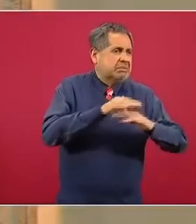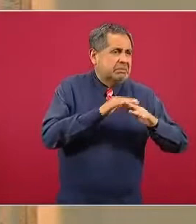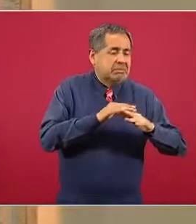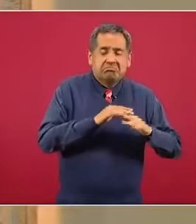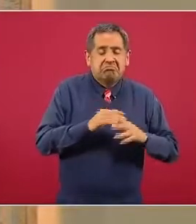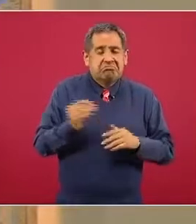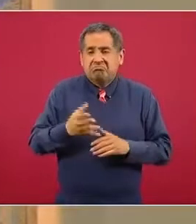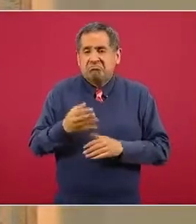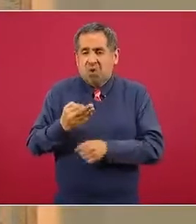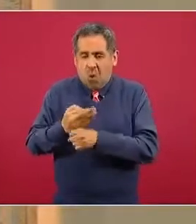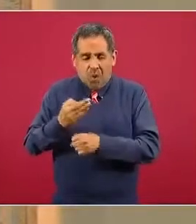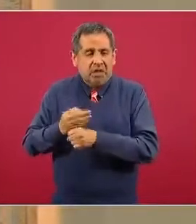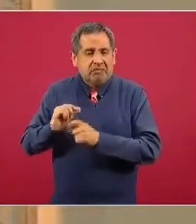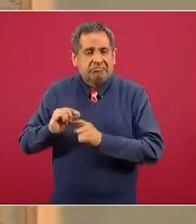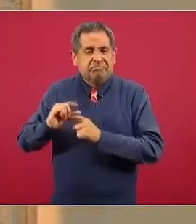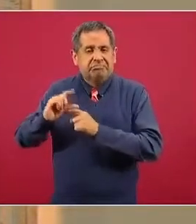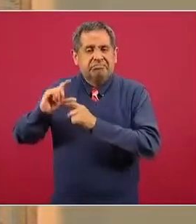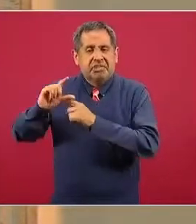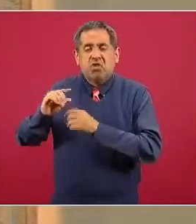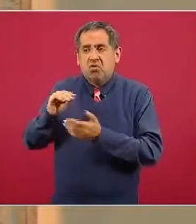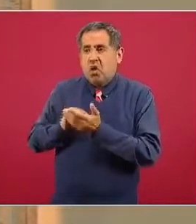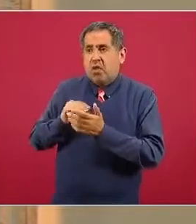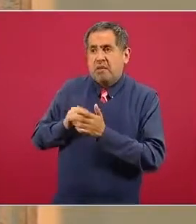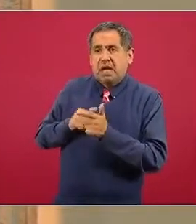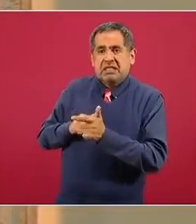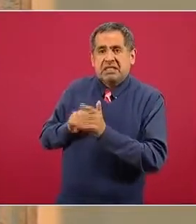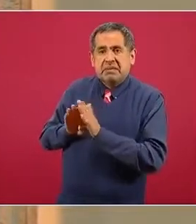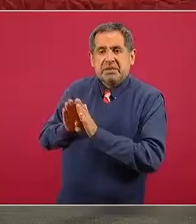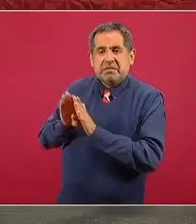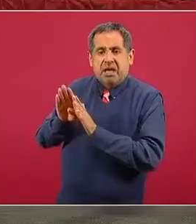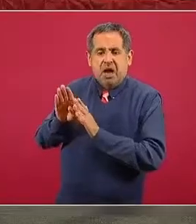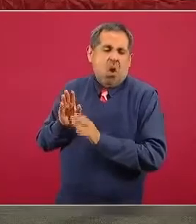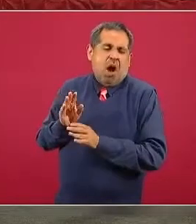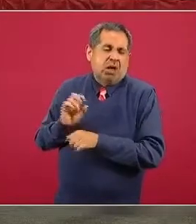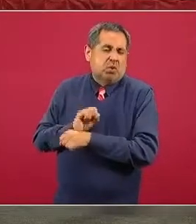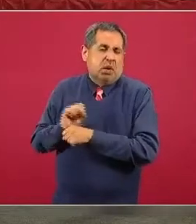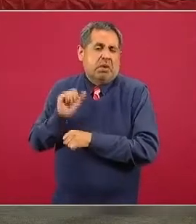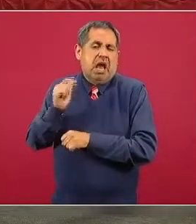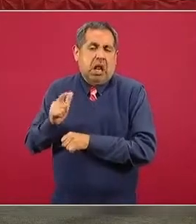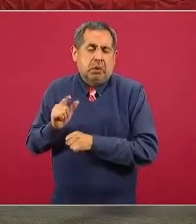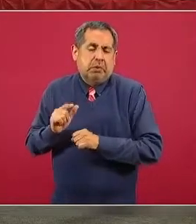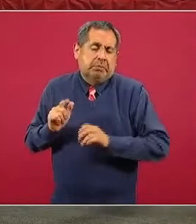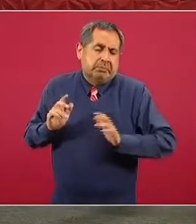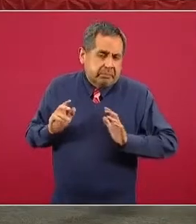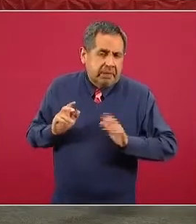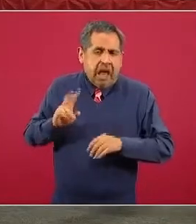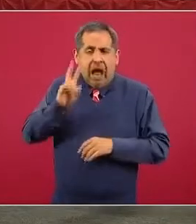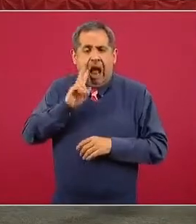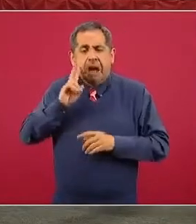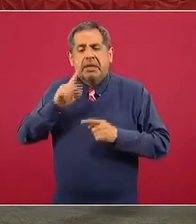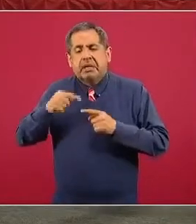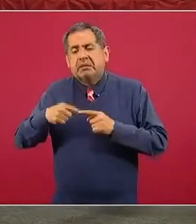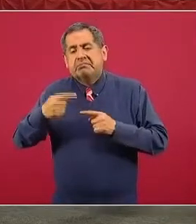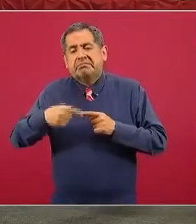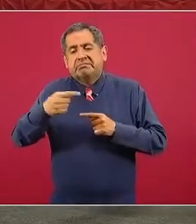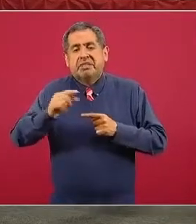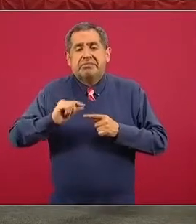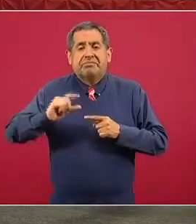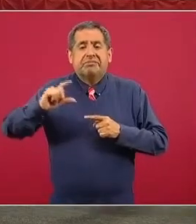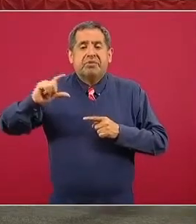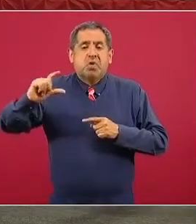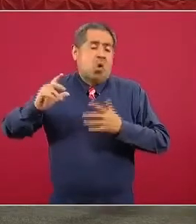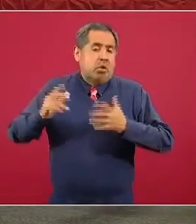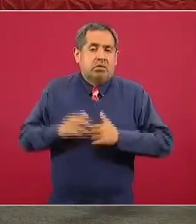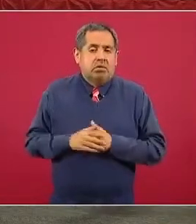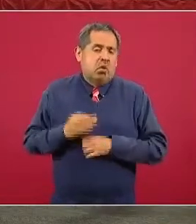nivel nacional, todavía es un ascenso, digamos, menor, y vamos a ver cómo se comporta en las siguientes semanas.